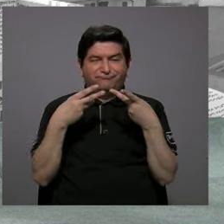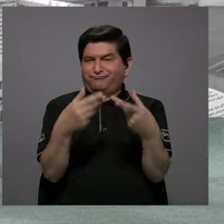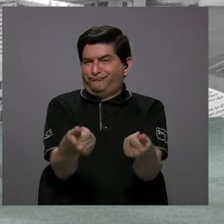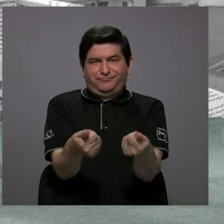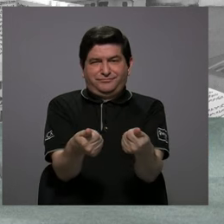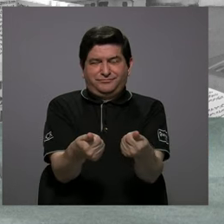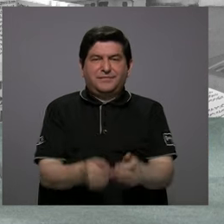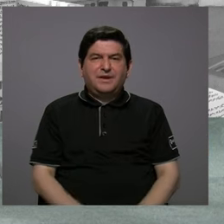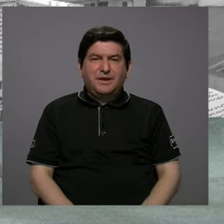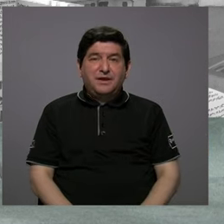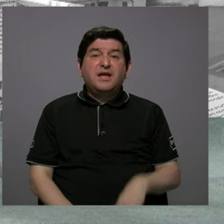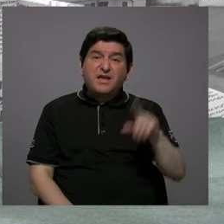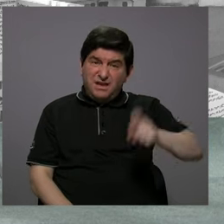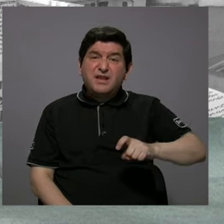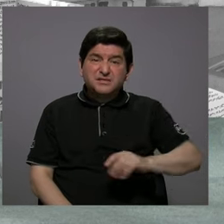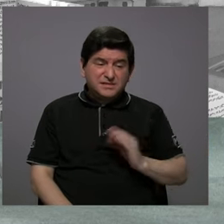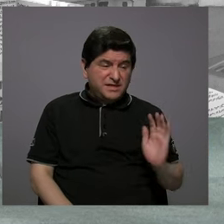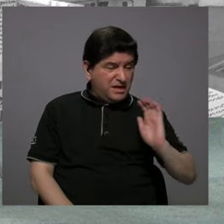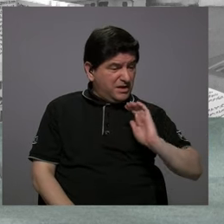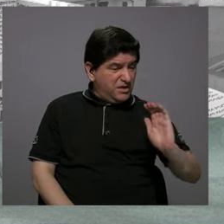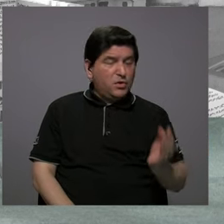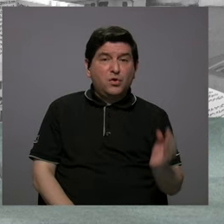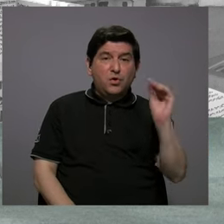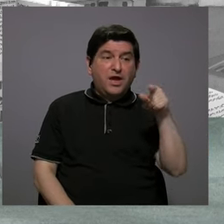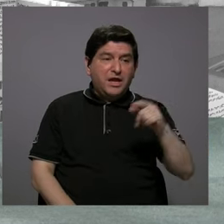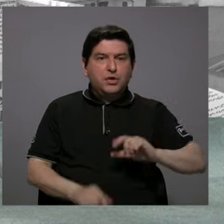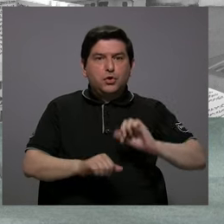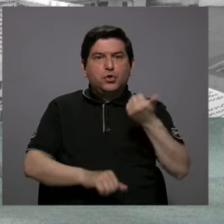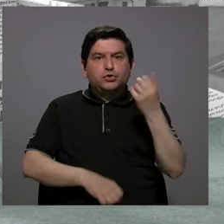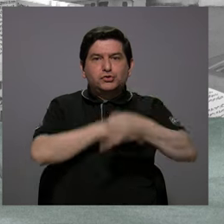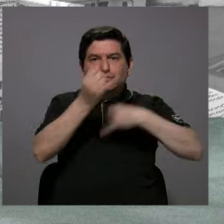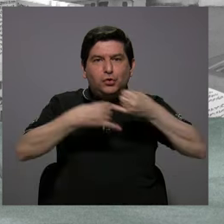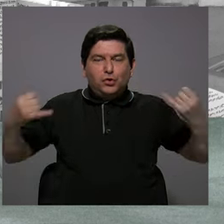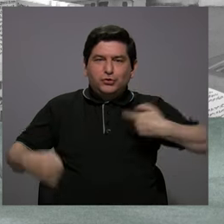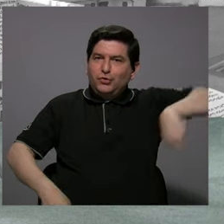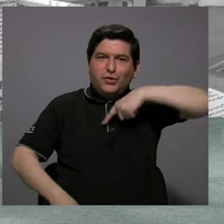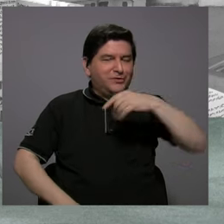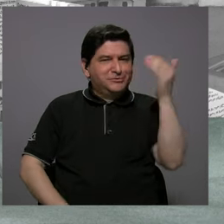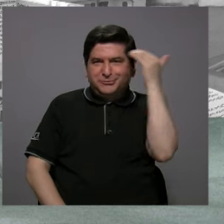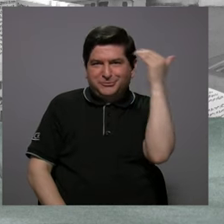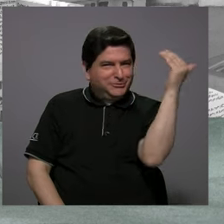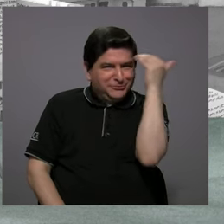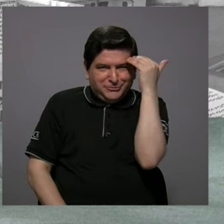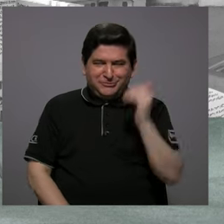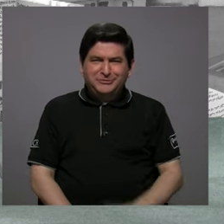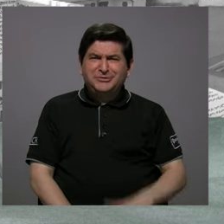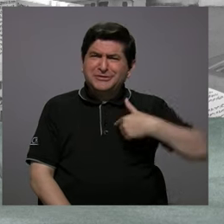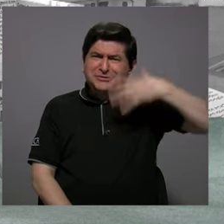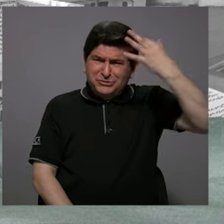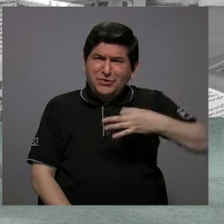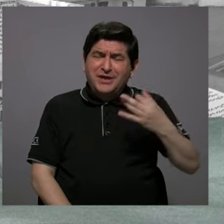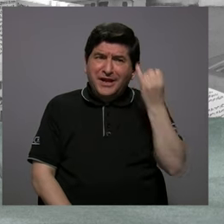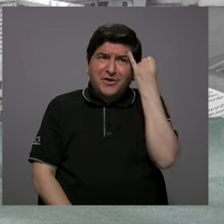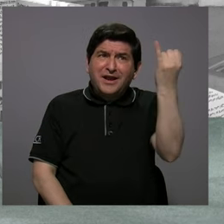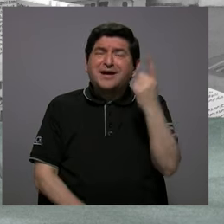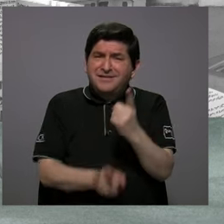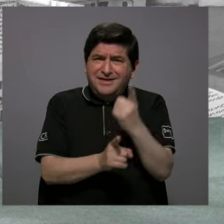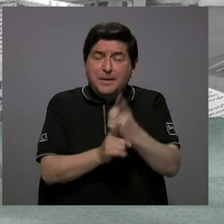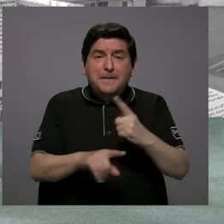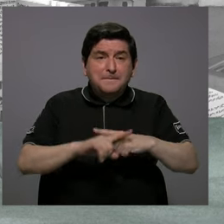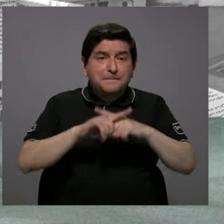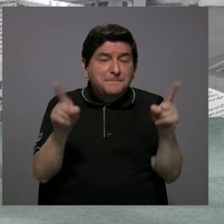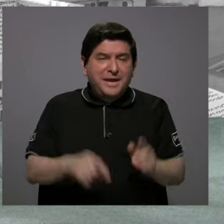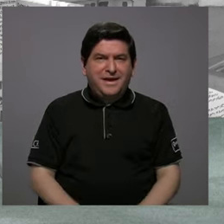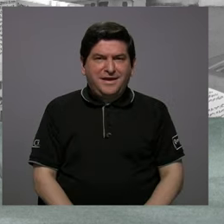y con los chicos hay que fluir ellos hablan otros idiomas que a veces nosotros no los manejamos Yo creo que es lo ideal todavía